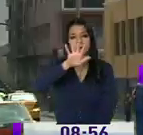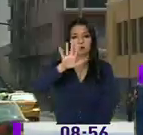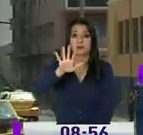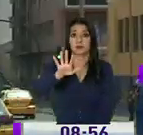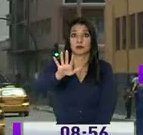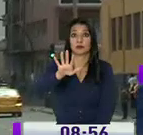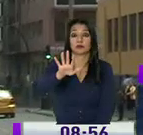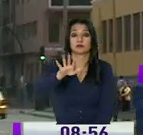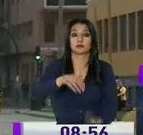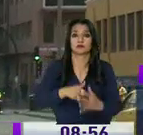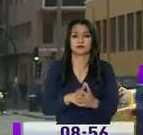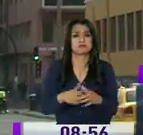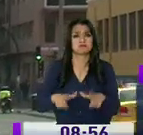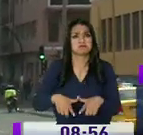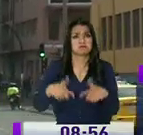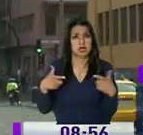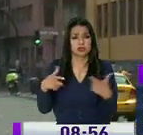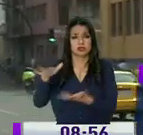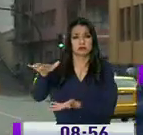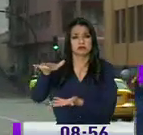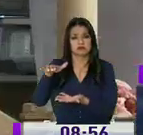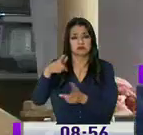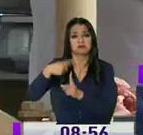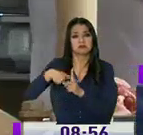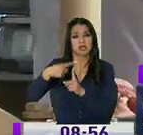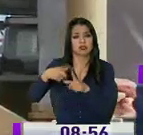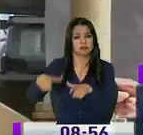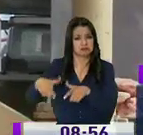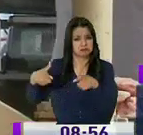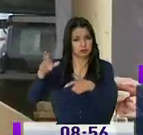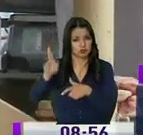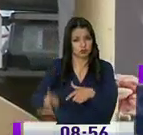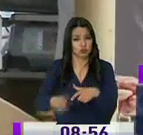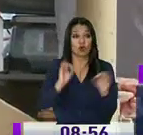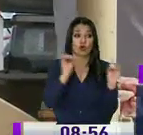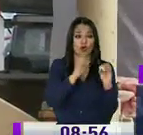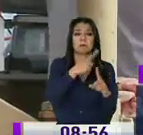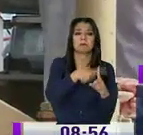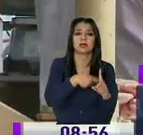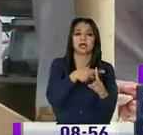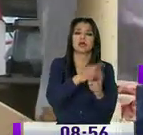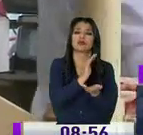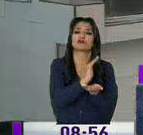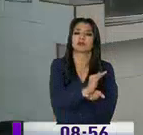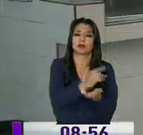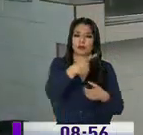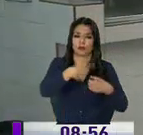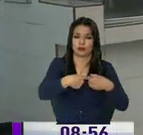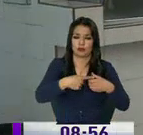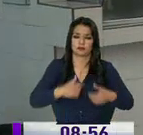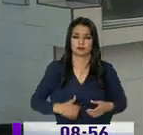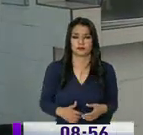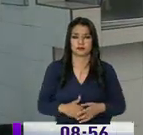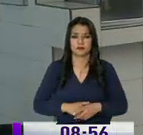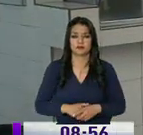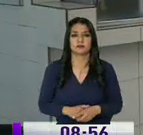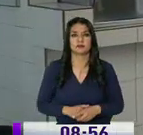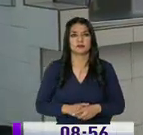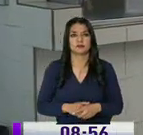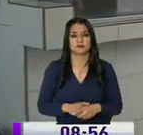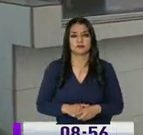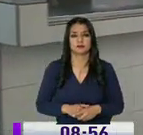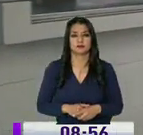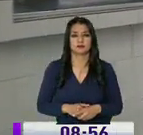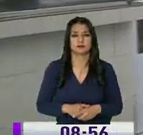los cuales en su mayoría se surten del Mercado Mayorista en el sur y el ubicado en San Roque en el centro de la capital, informó